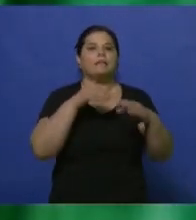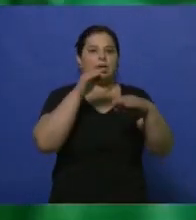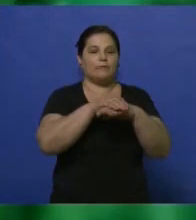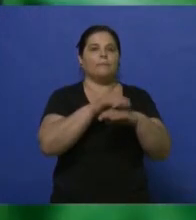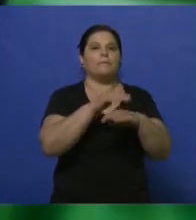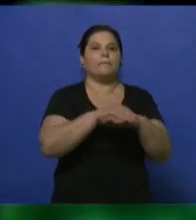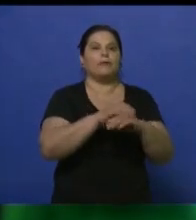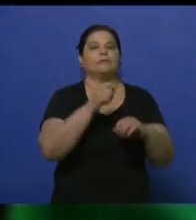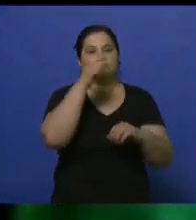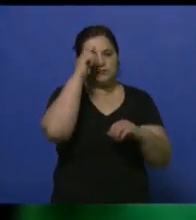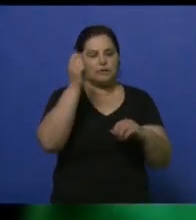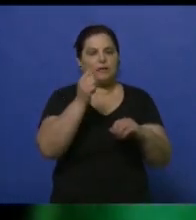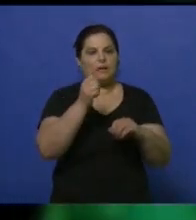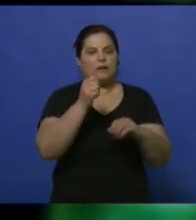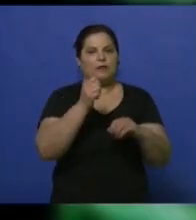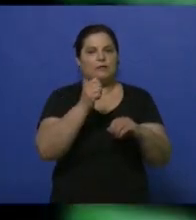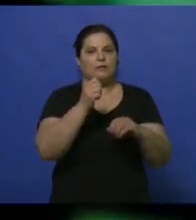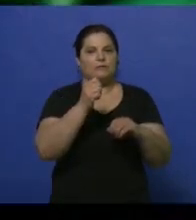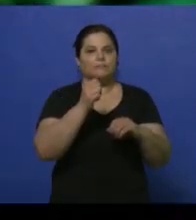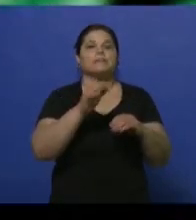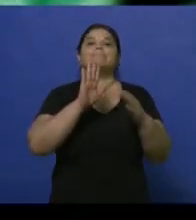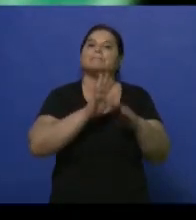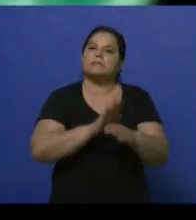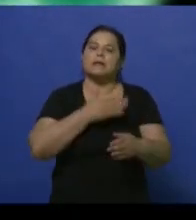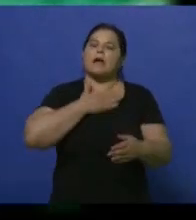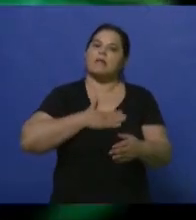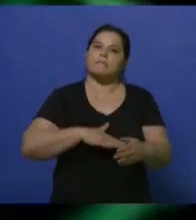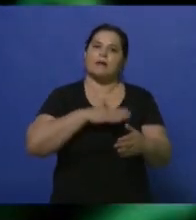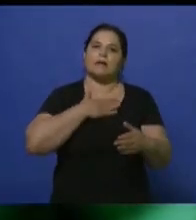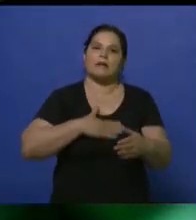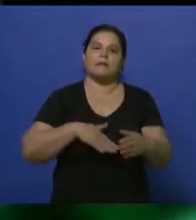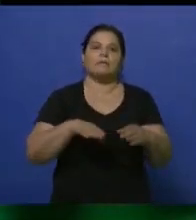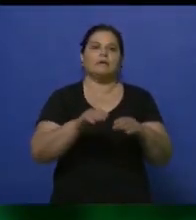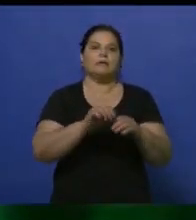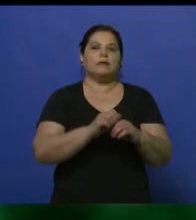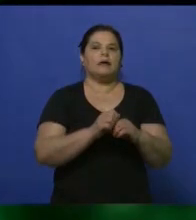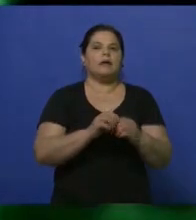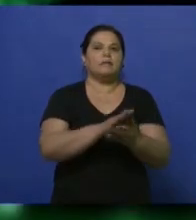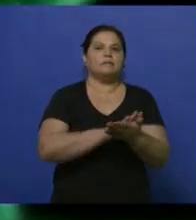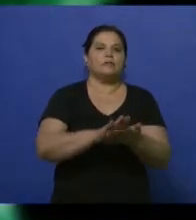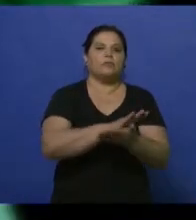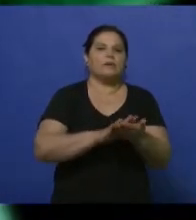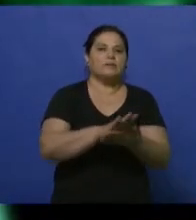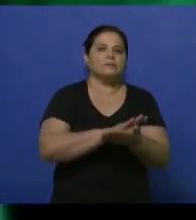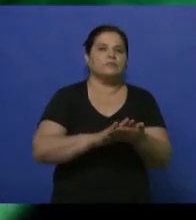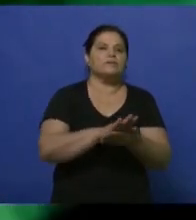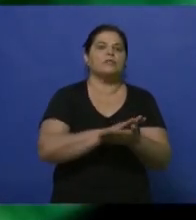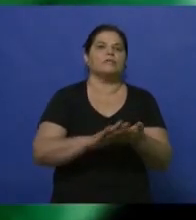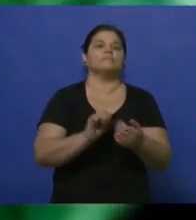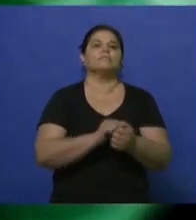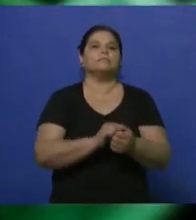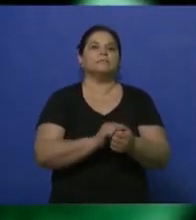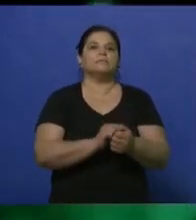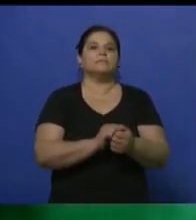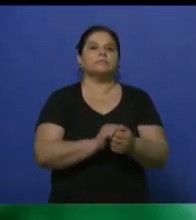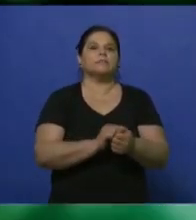con el Fondo Monetario, para tratar de calmar la situación del mercado de divisas. No sé si la mencionamos acá. Digo, hay una frase que